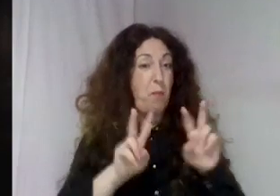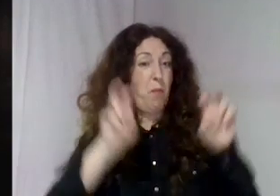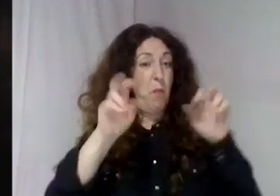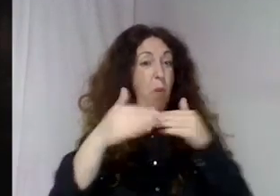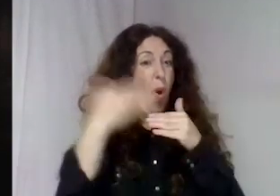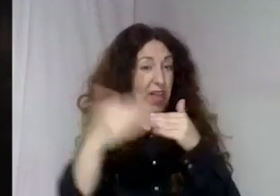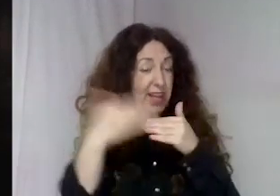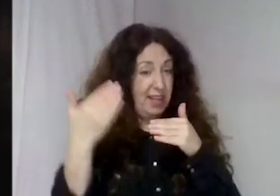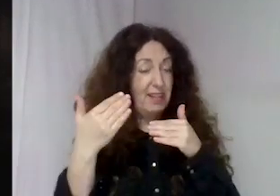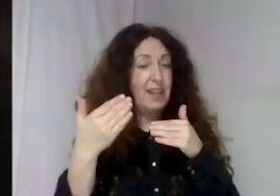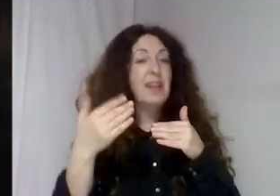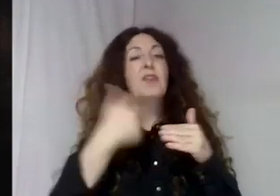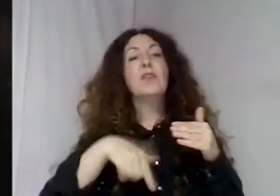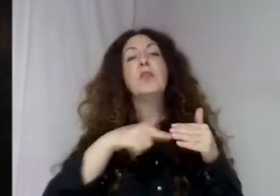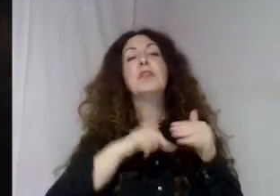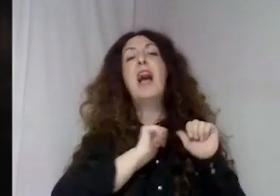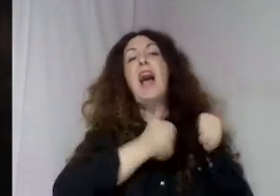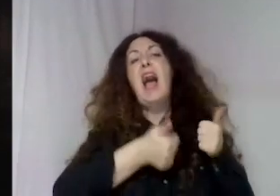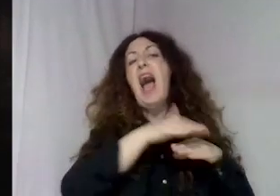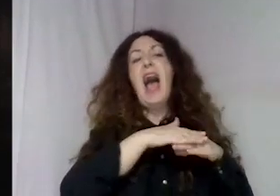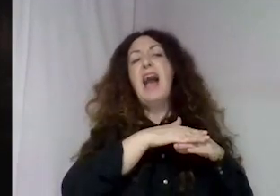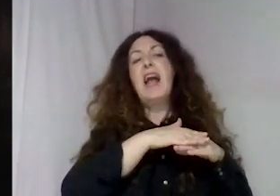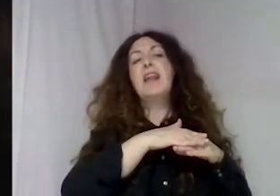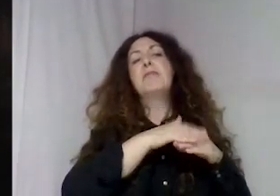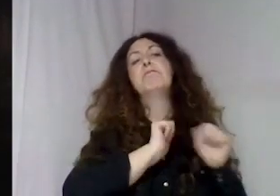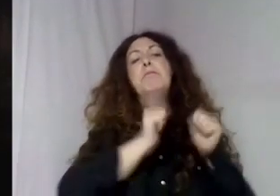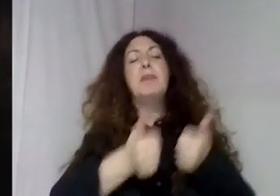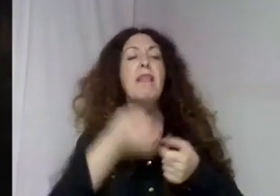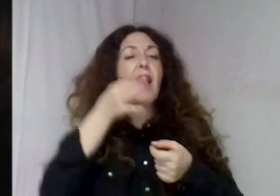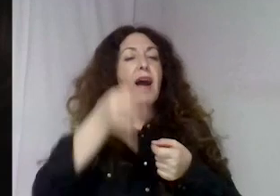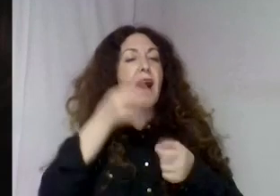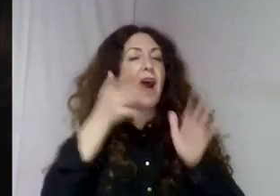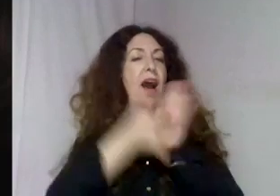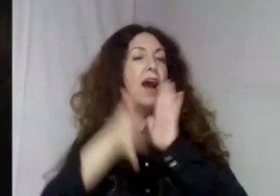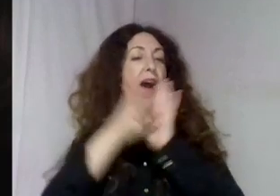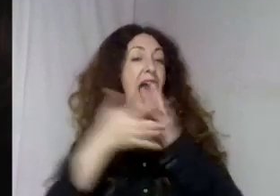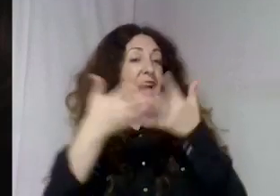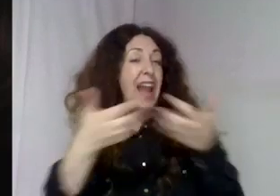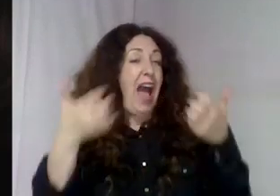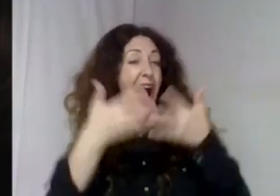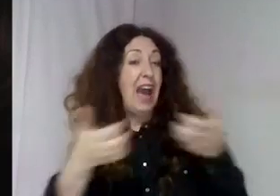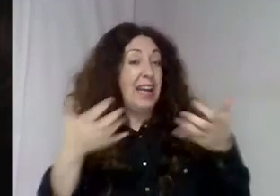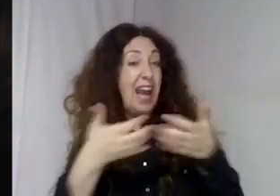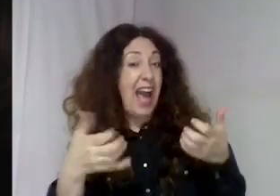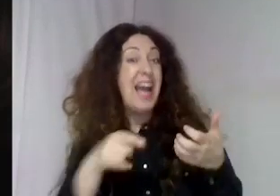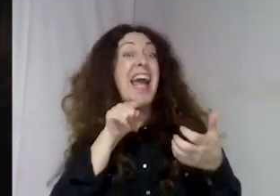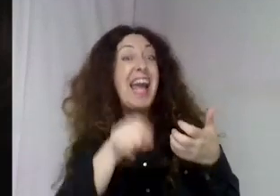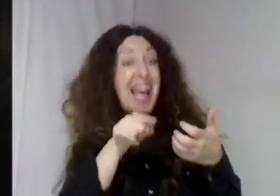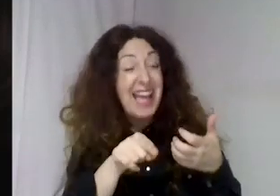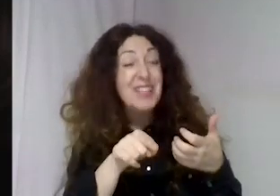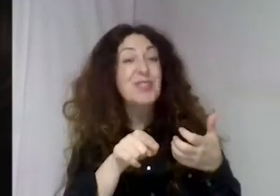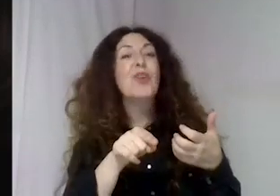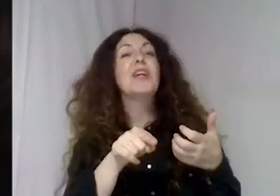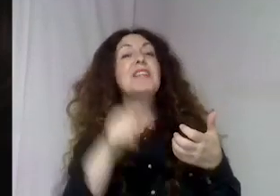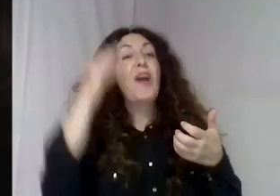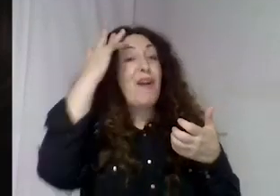ahí, desde luego, los físicos no sabrán de historia, pero saben de otras cosas que van a ser nuestro presente, ¿no? Eso simplemente,